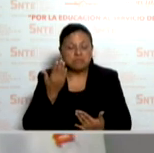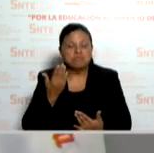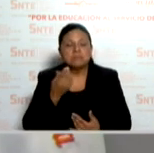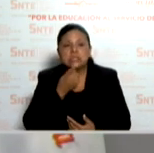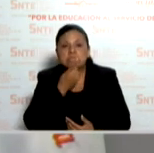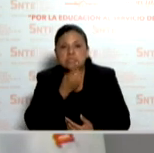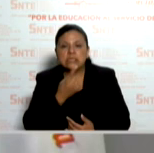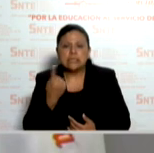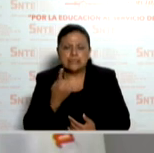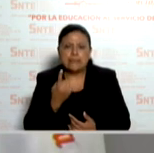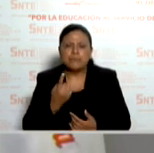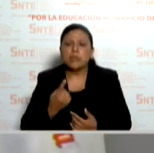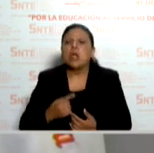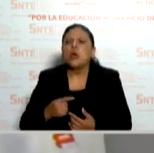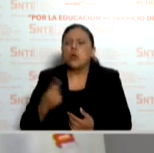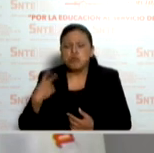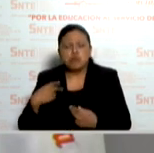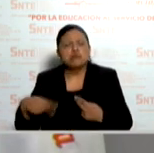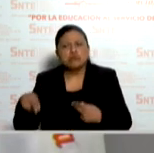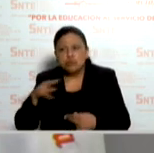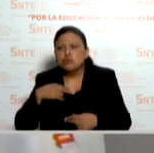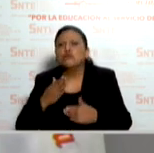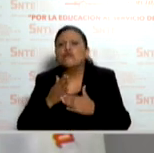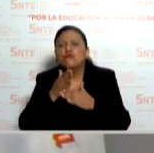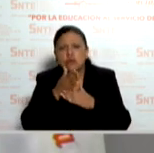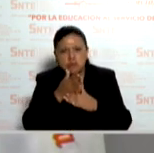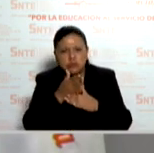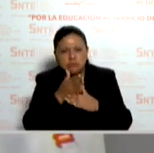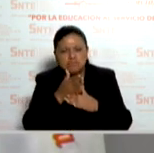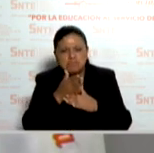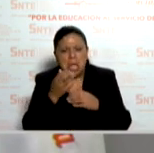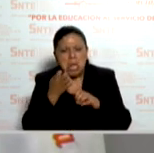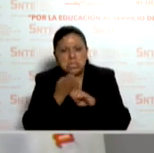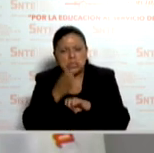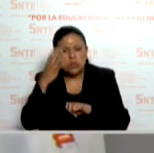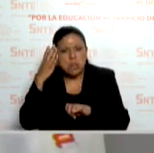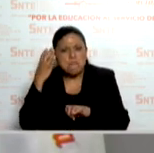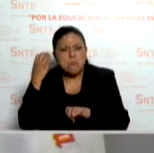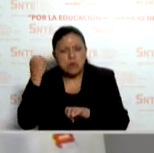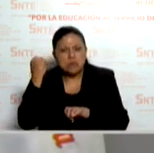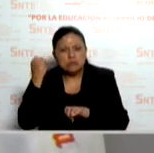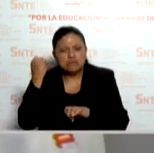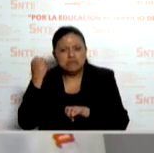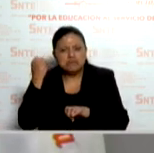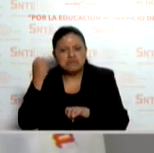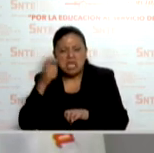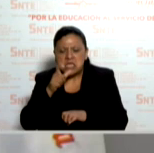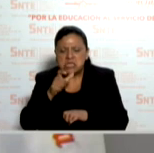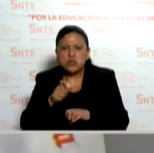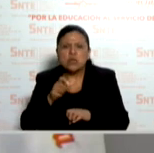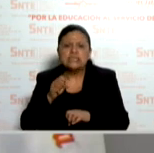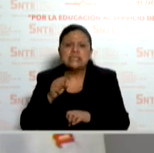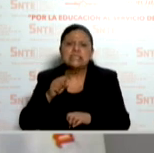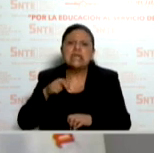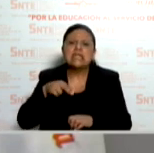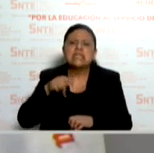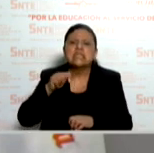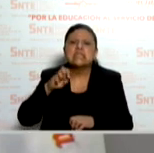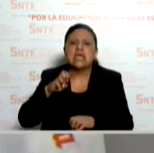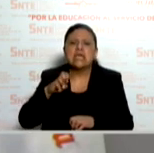a la sección 19 del estado de Morelos, no sé si lo comenté con todos en el